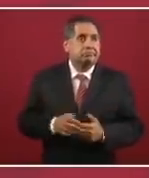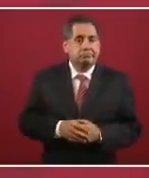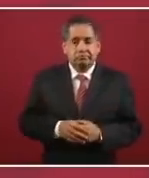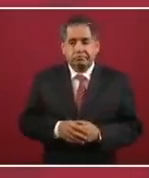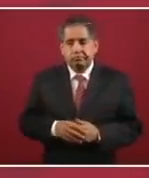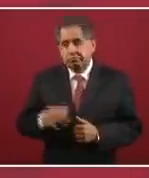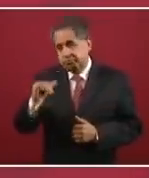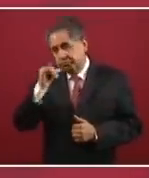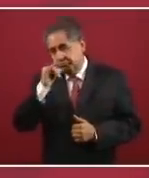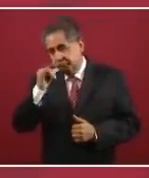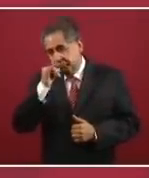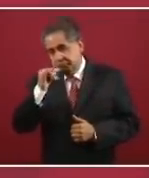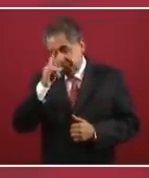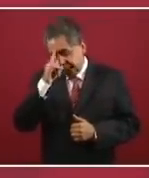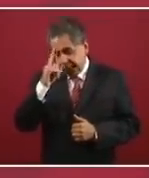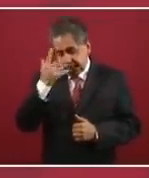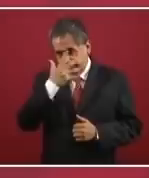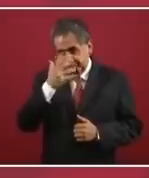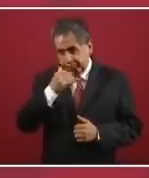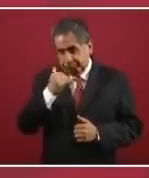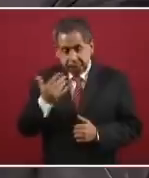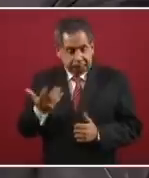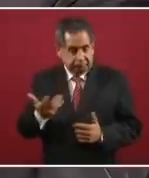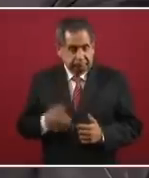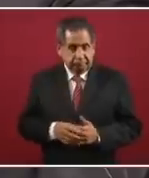el alcohol,